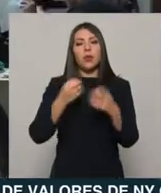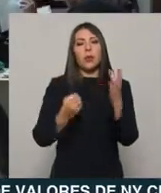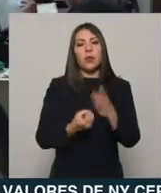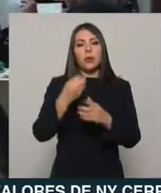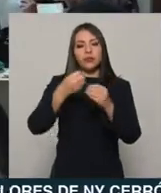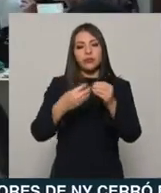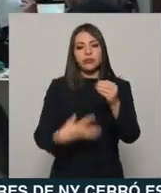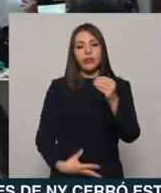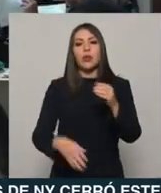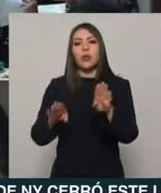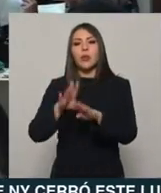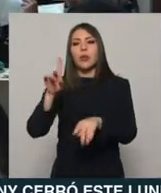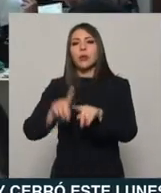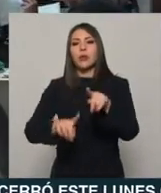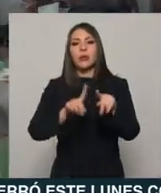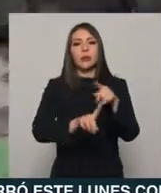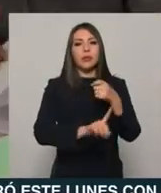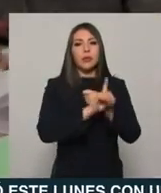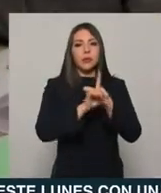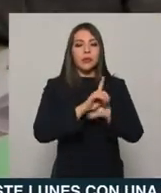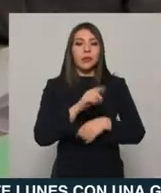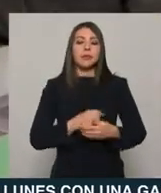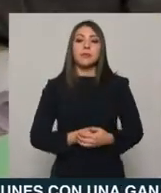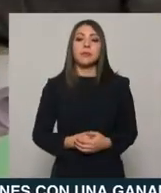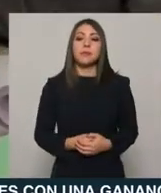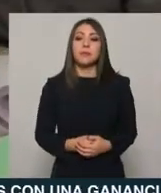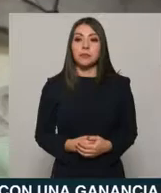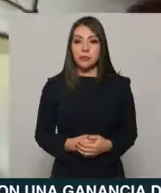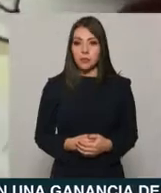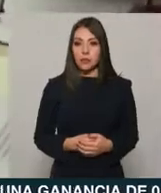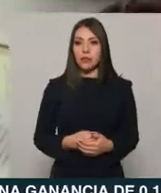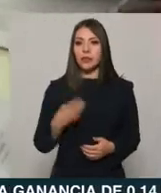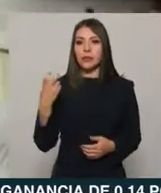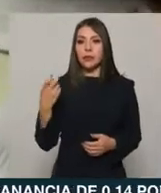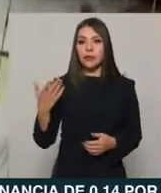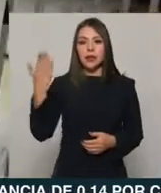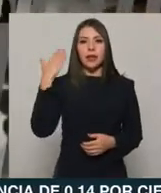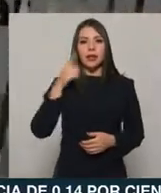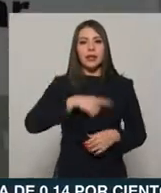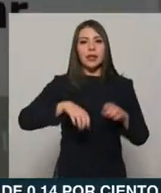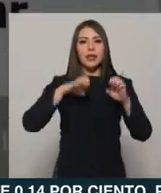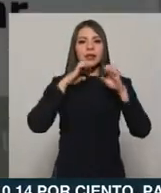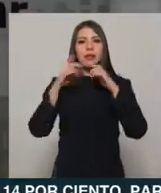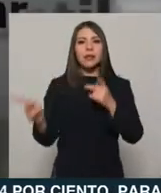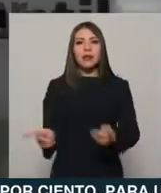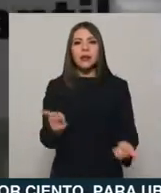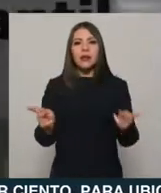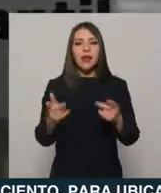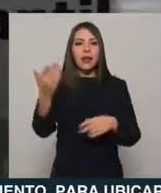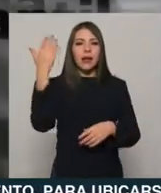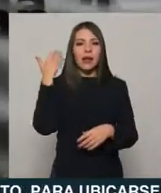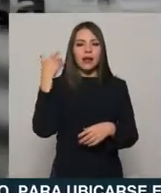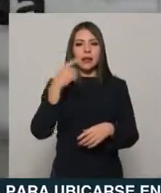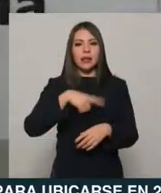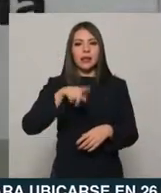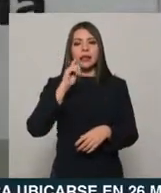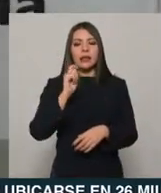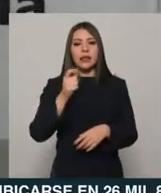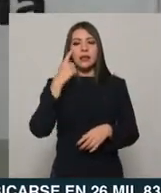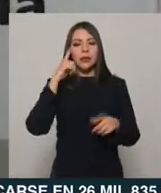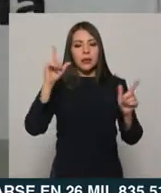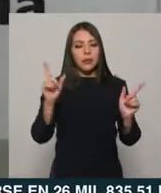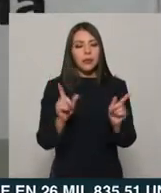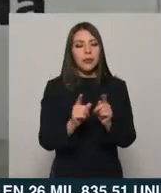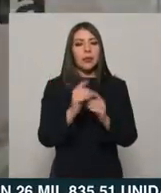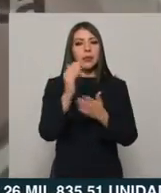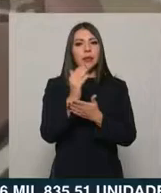las formas de solución de conflictos. Que seguramente esto es a lo que se referían nuestros entrevistados en el sondeo que vimos previamente. Esto reduciría